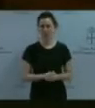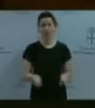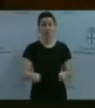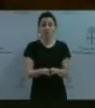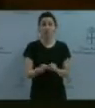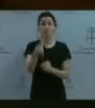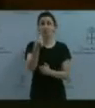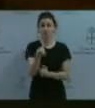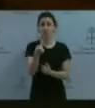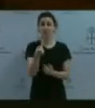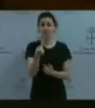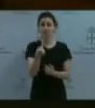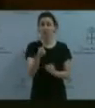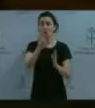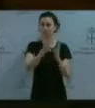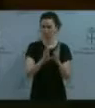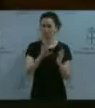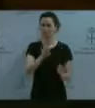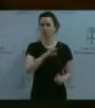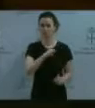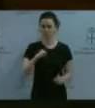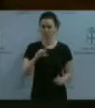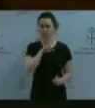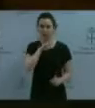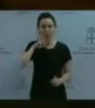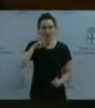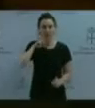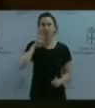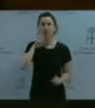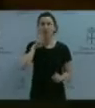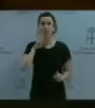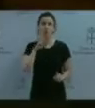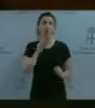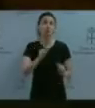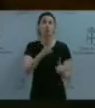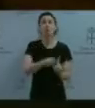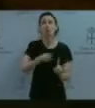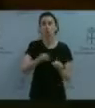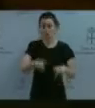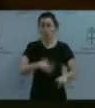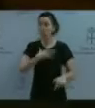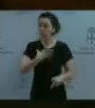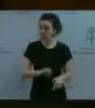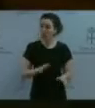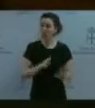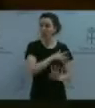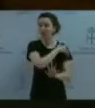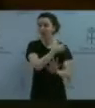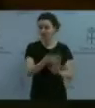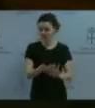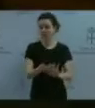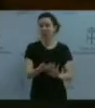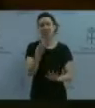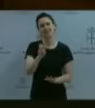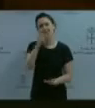Autonomía, protegiendo y amparando su uso en esta Cámara, tal y como se vino haciendo desde hace más de 30 años y como